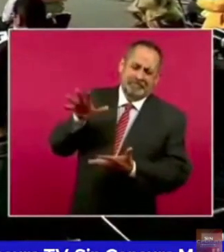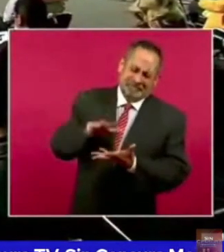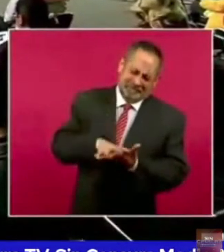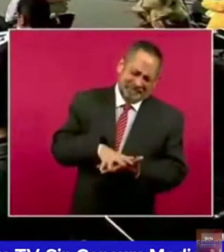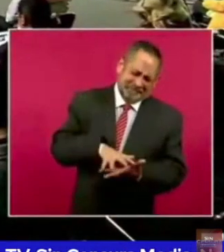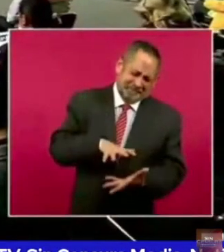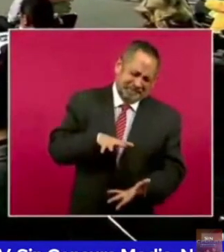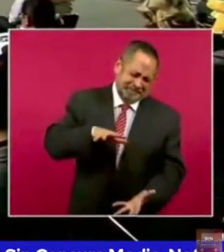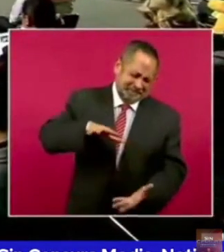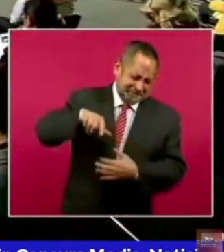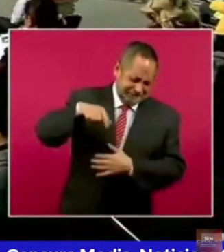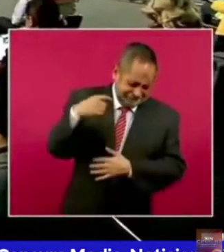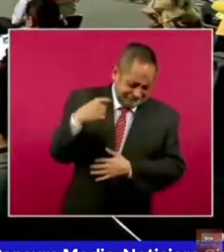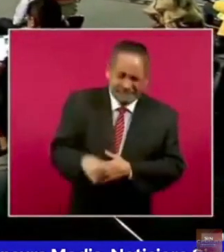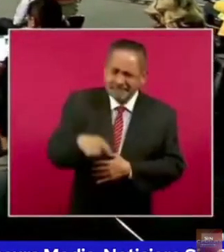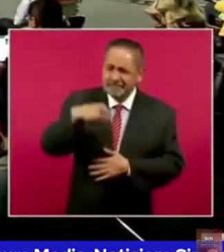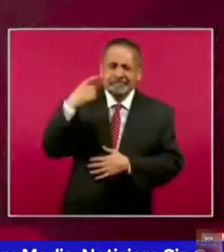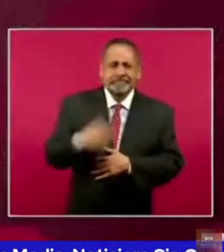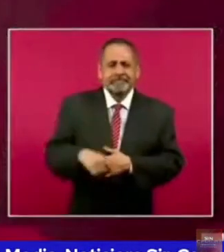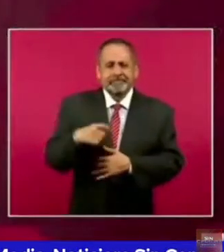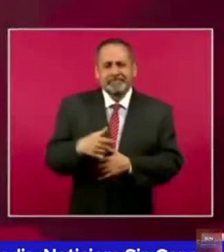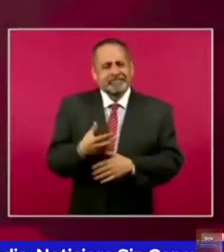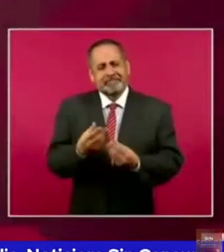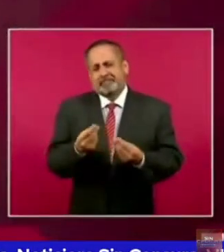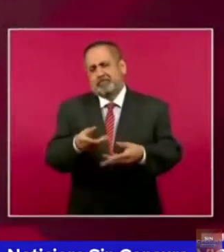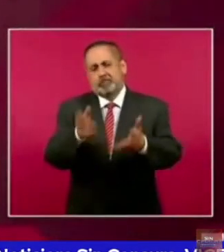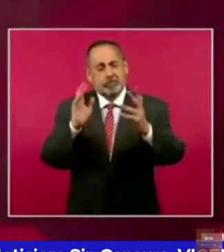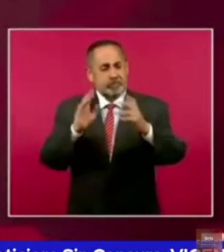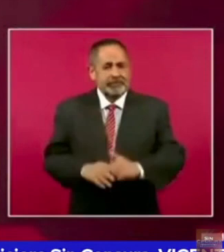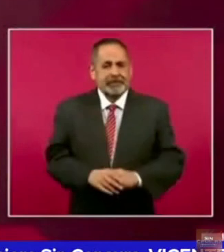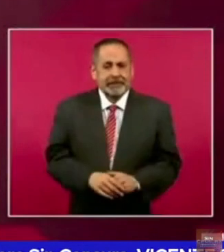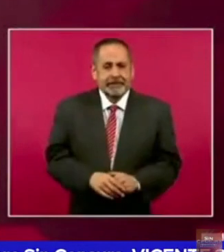inmensamente ricos, pero ni siquiera